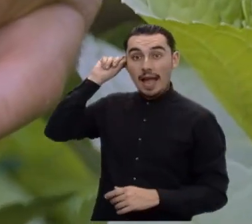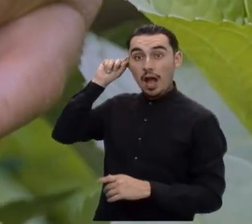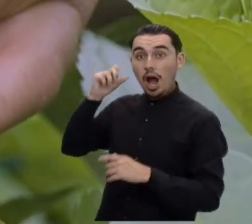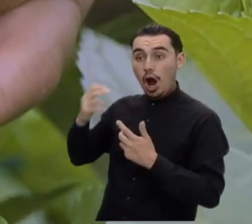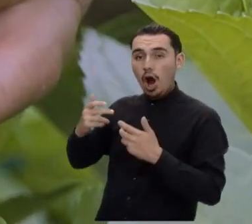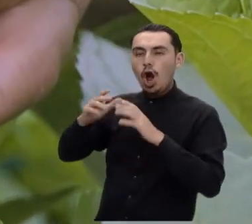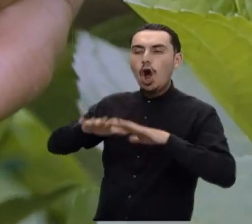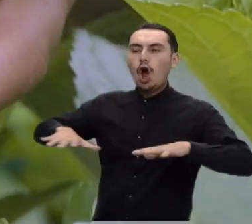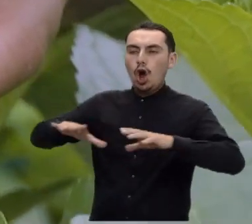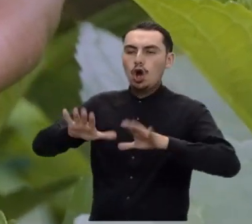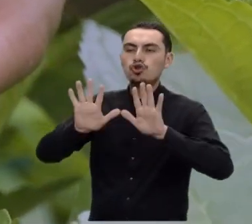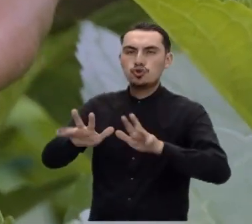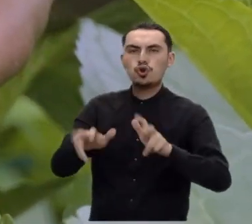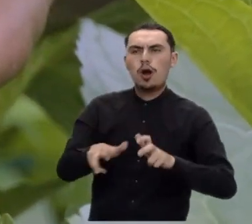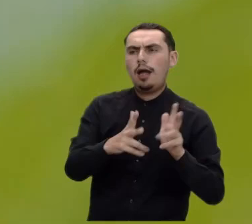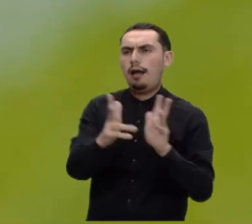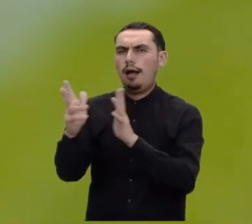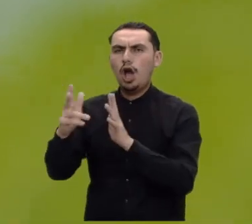En hortensias son